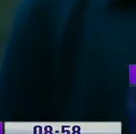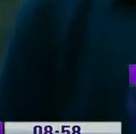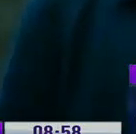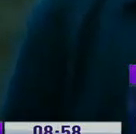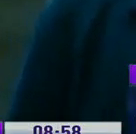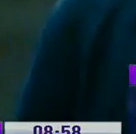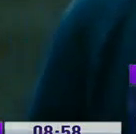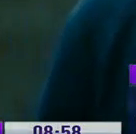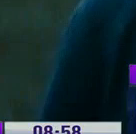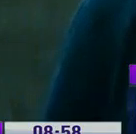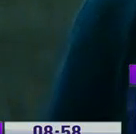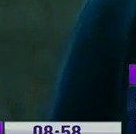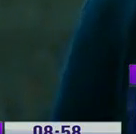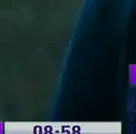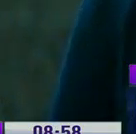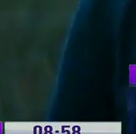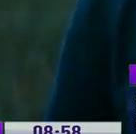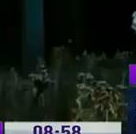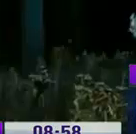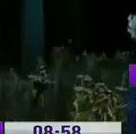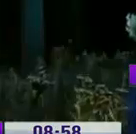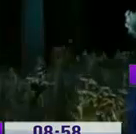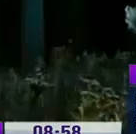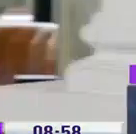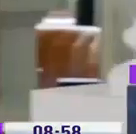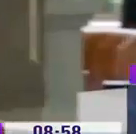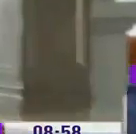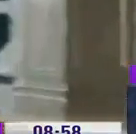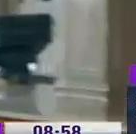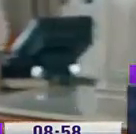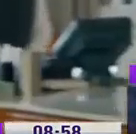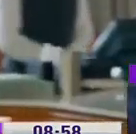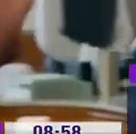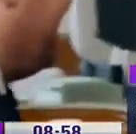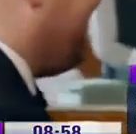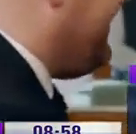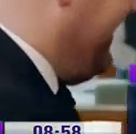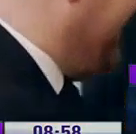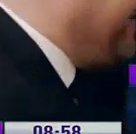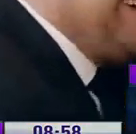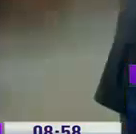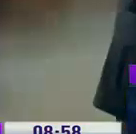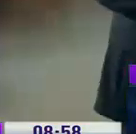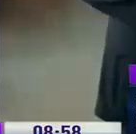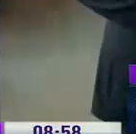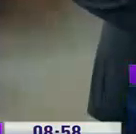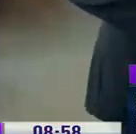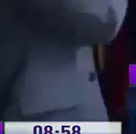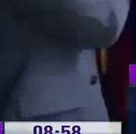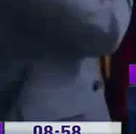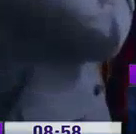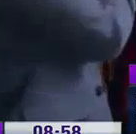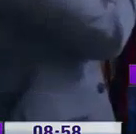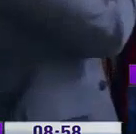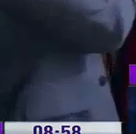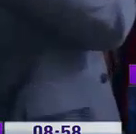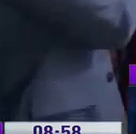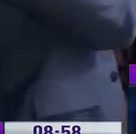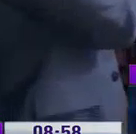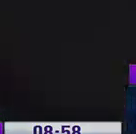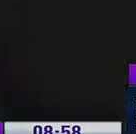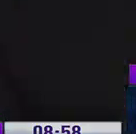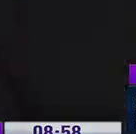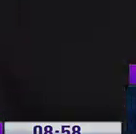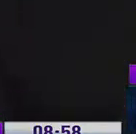será el único superhéroe en recibir su estrella este año, pues el actor Chris Hemsworth, quien interpreta a Thor en el